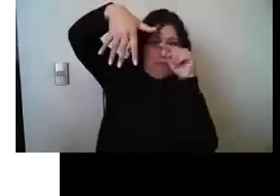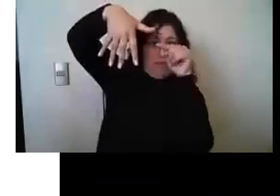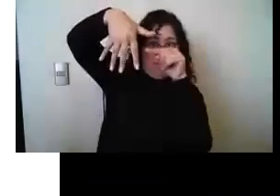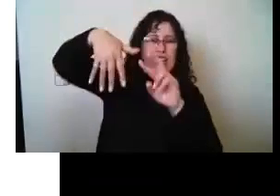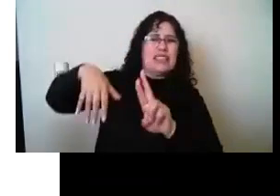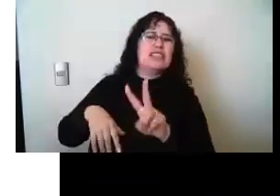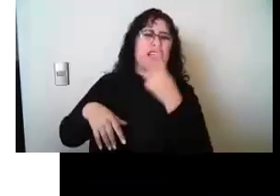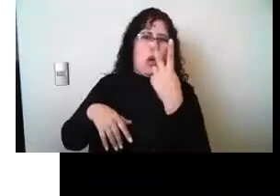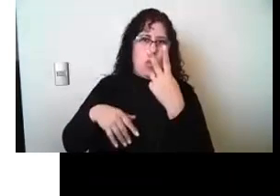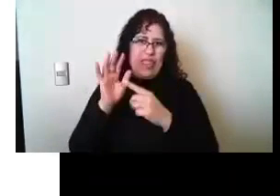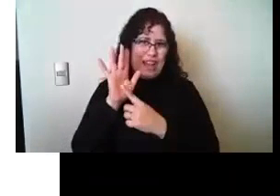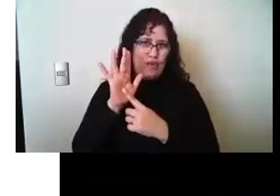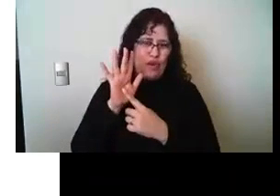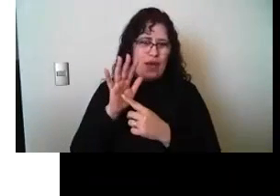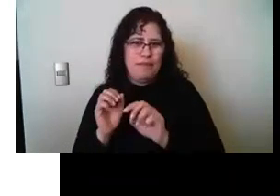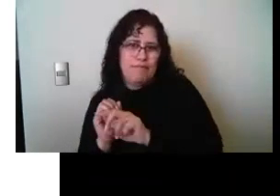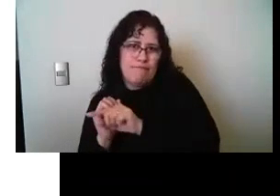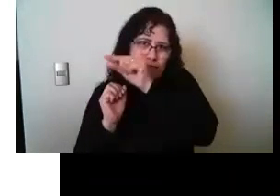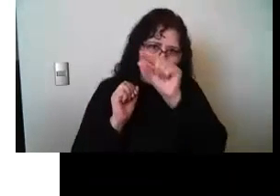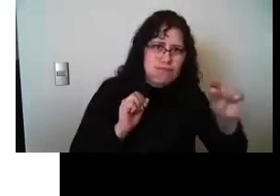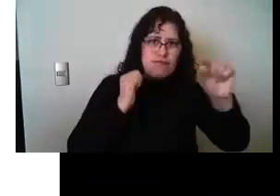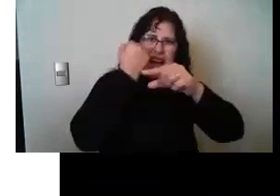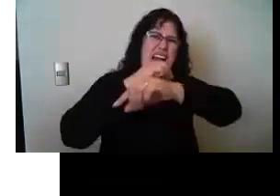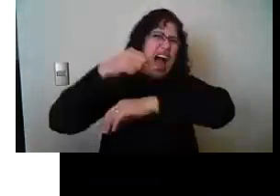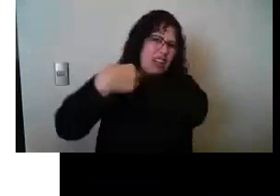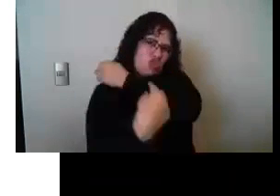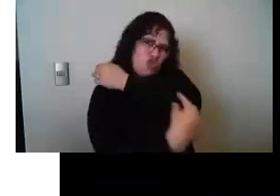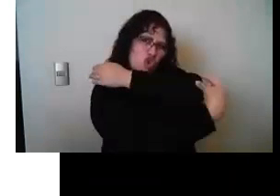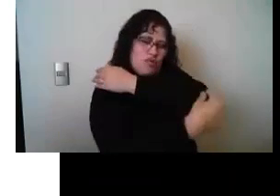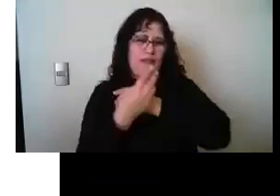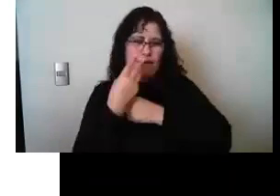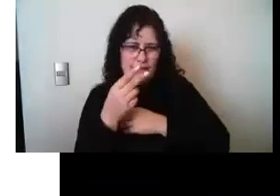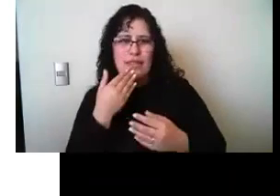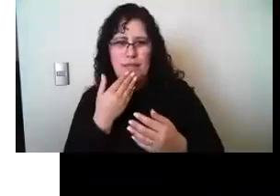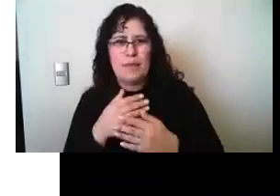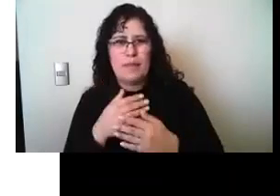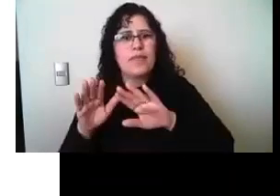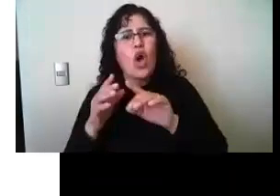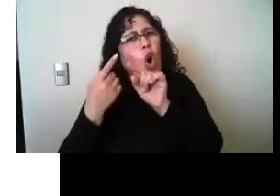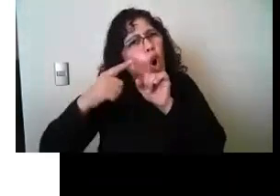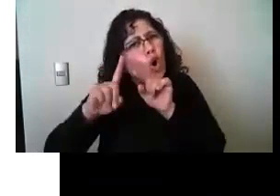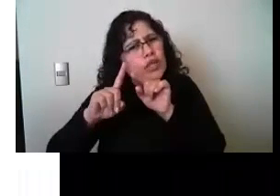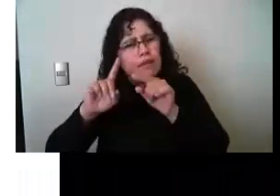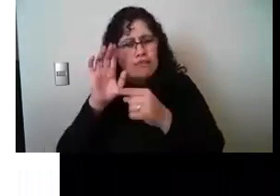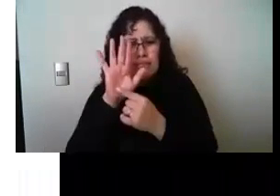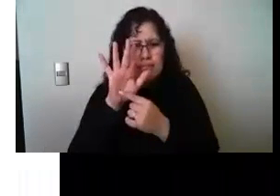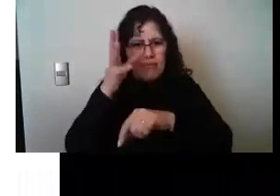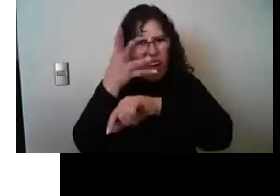Observamos también anatómicamente otras neuronas que conforman un núcleo,